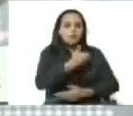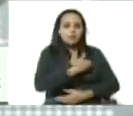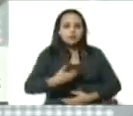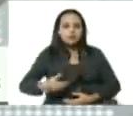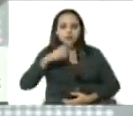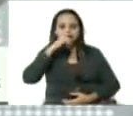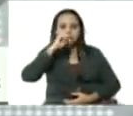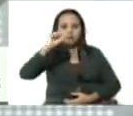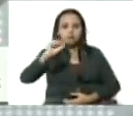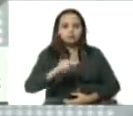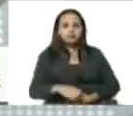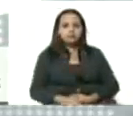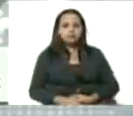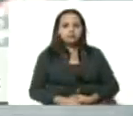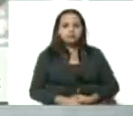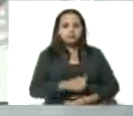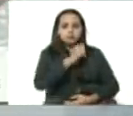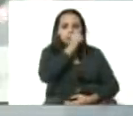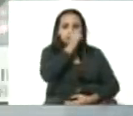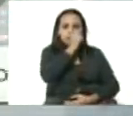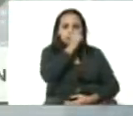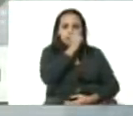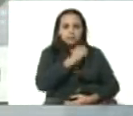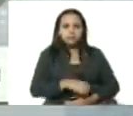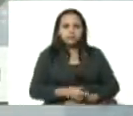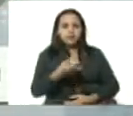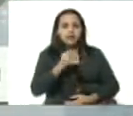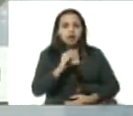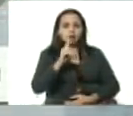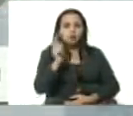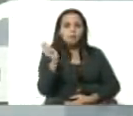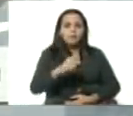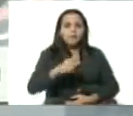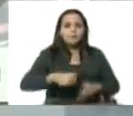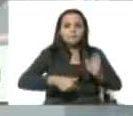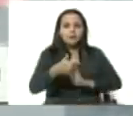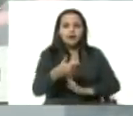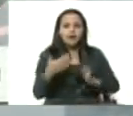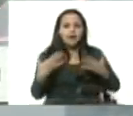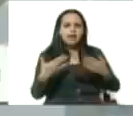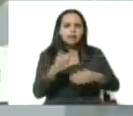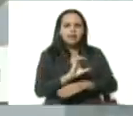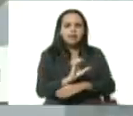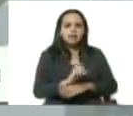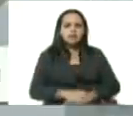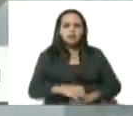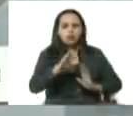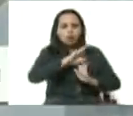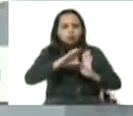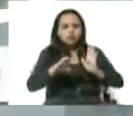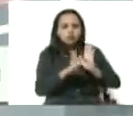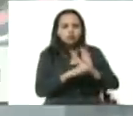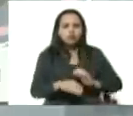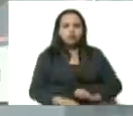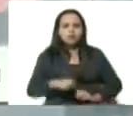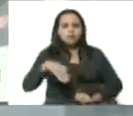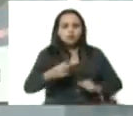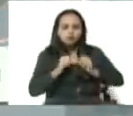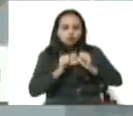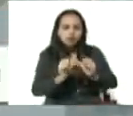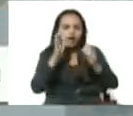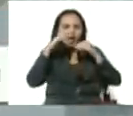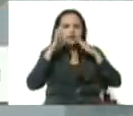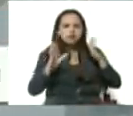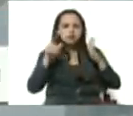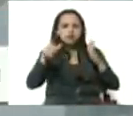Nicolás Maduro extender por un mes más el estado de alarma constitucional para seguir atendiendo